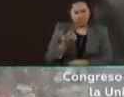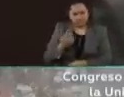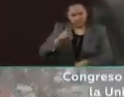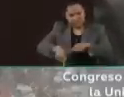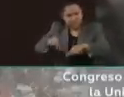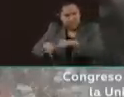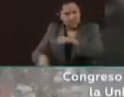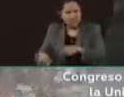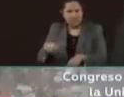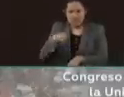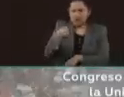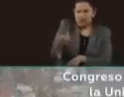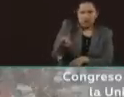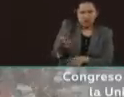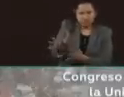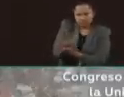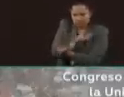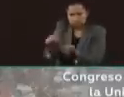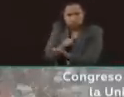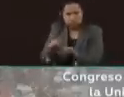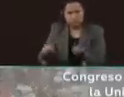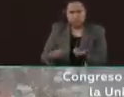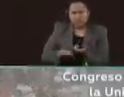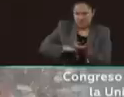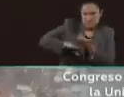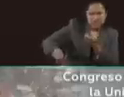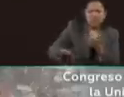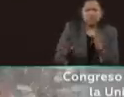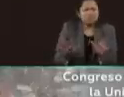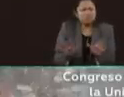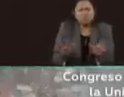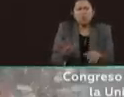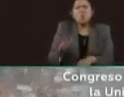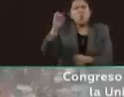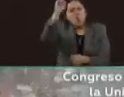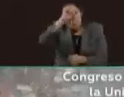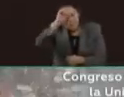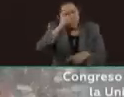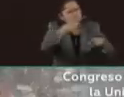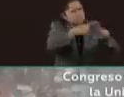diálogo y el respeto a la diversidad de opiniones son fundamentales.